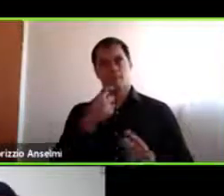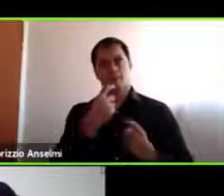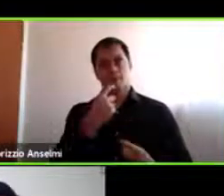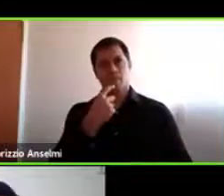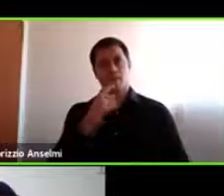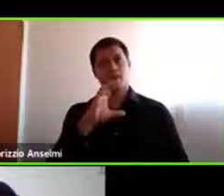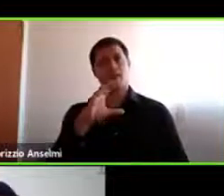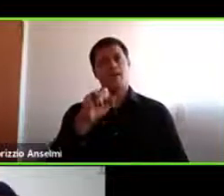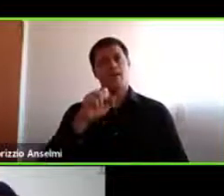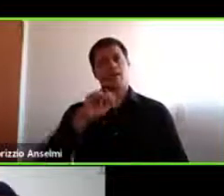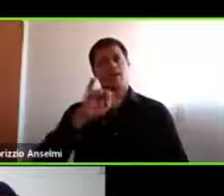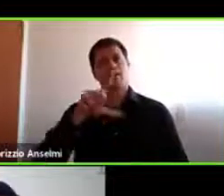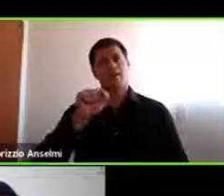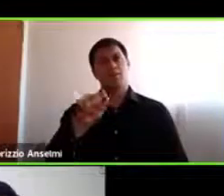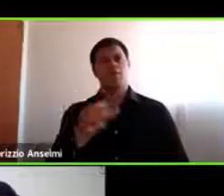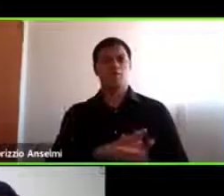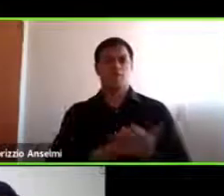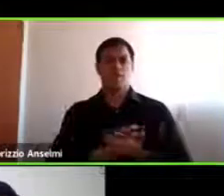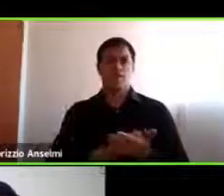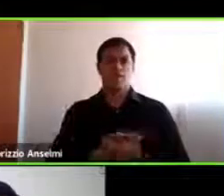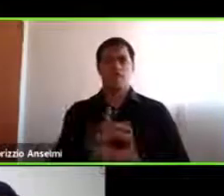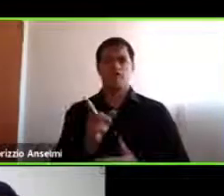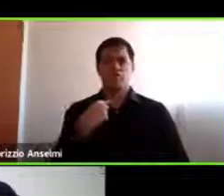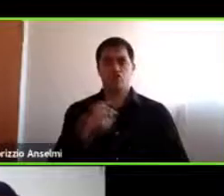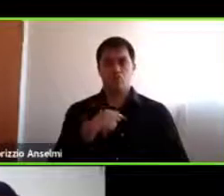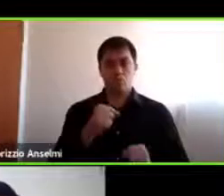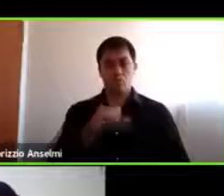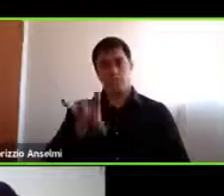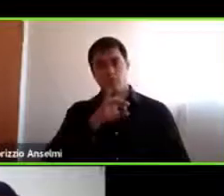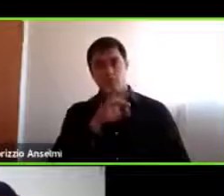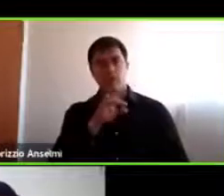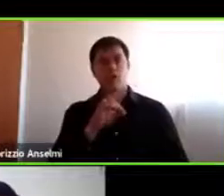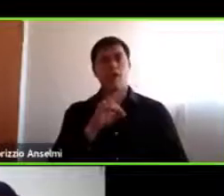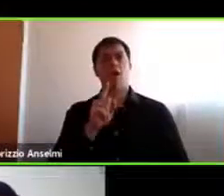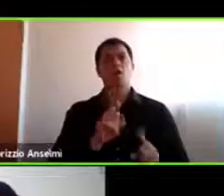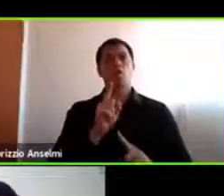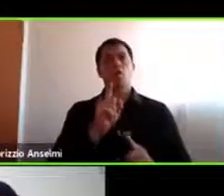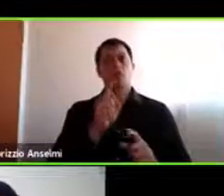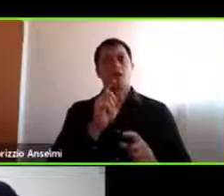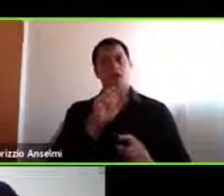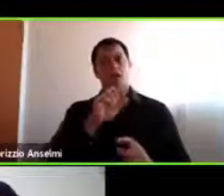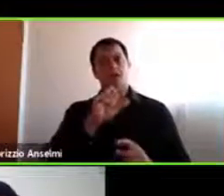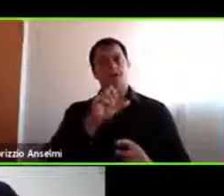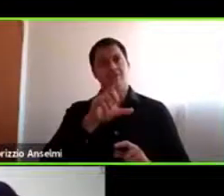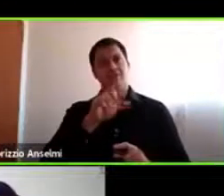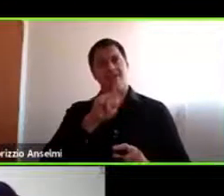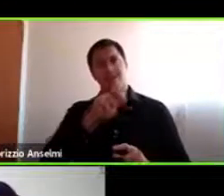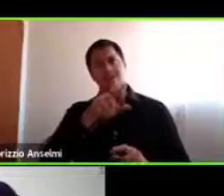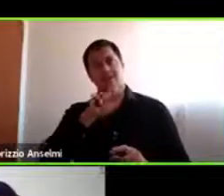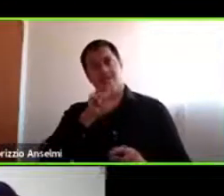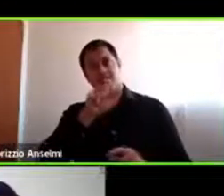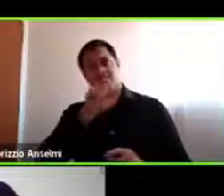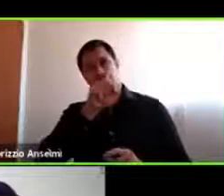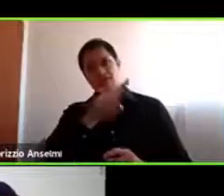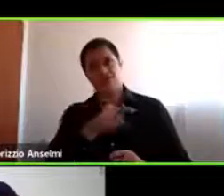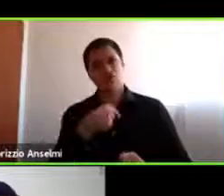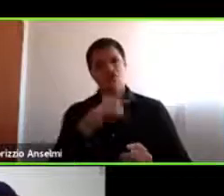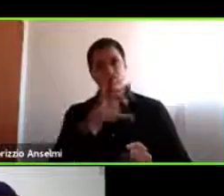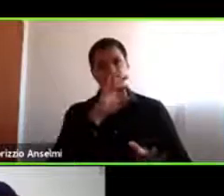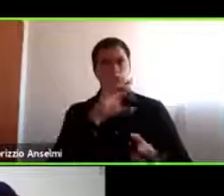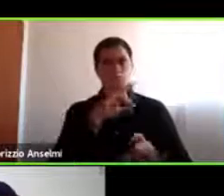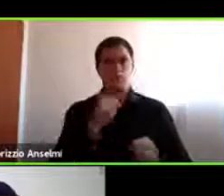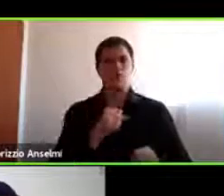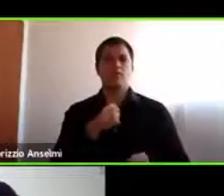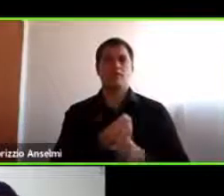de si podemos seleccionar exactamente el conjunto de letras con el cual queremos trabajar Sí actualmente en la aplicación